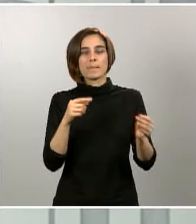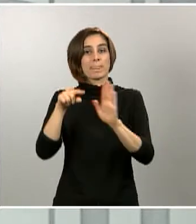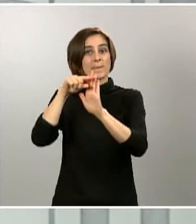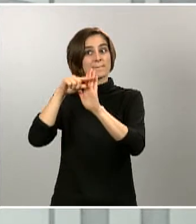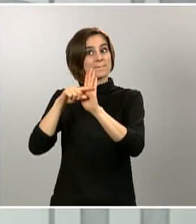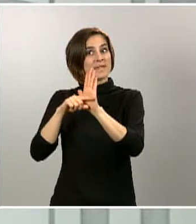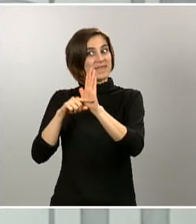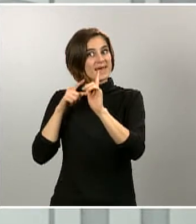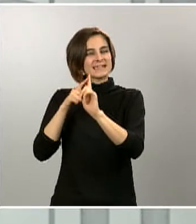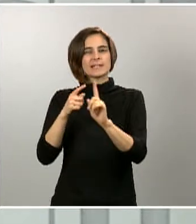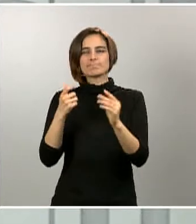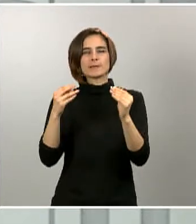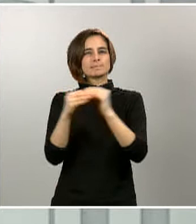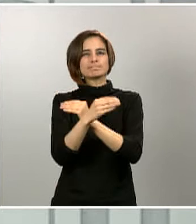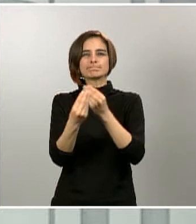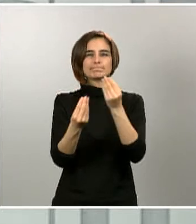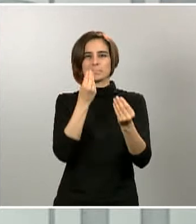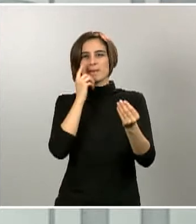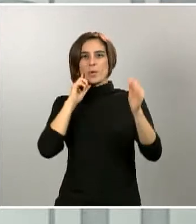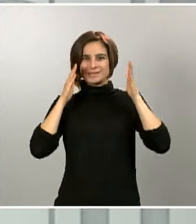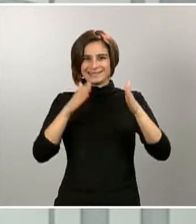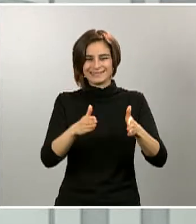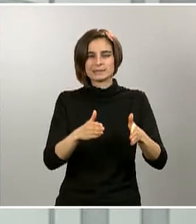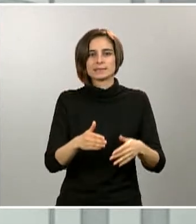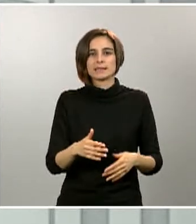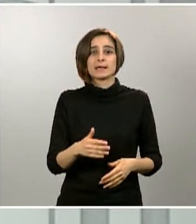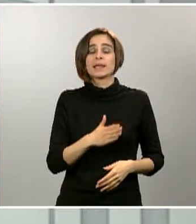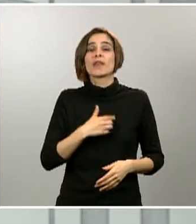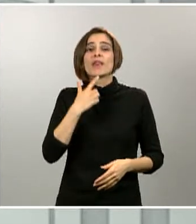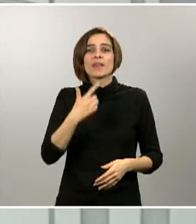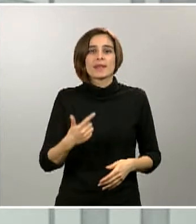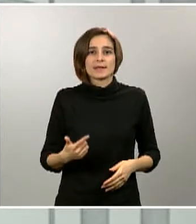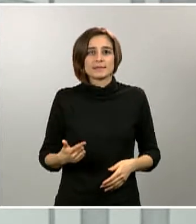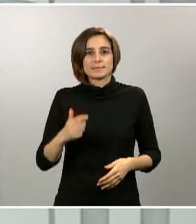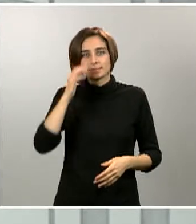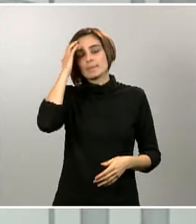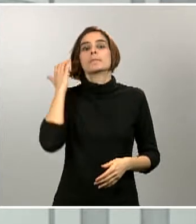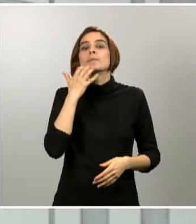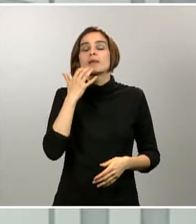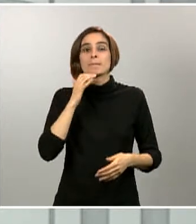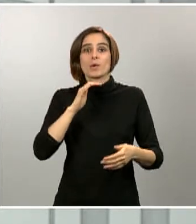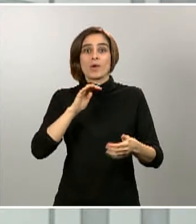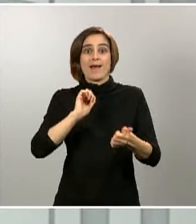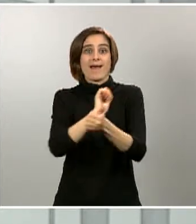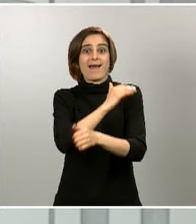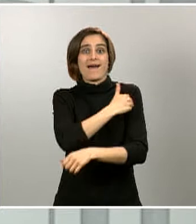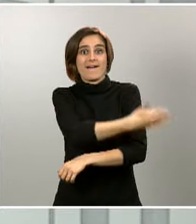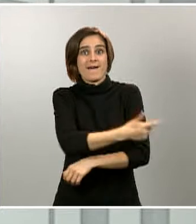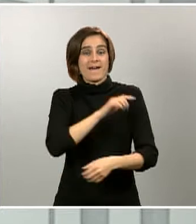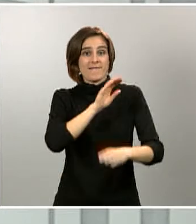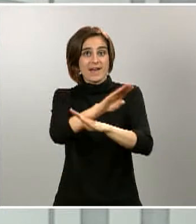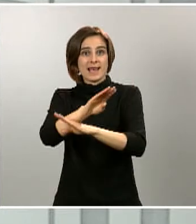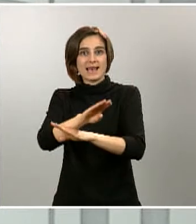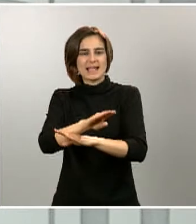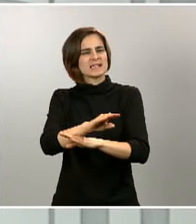Quiero decir con esto que, como hemos comentado desde el primer día, por ejemplo, en línea de avales, se viene trabajando para saber si el conjunto de los